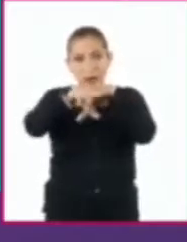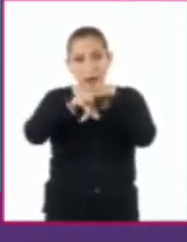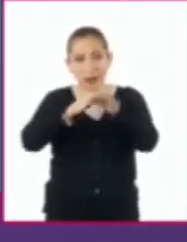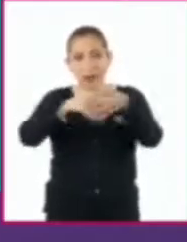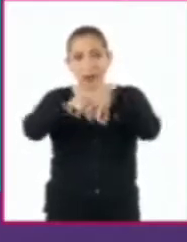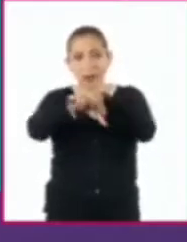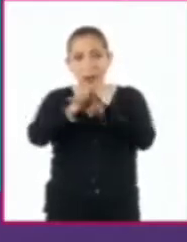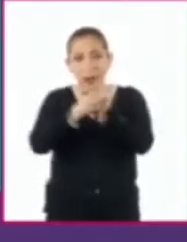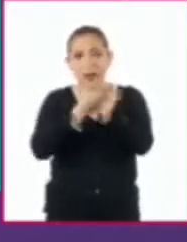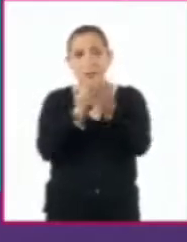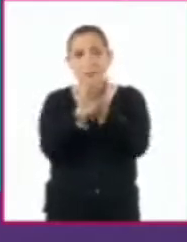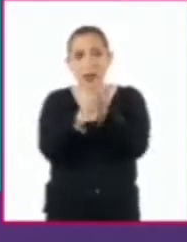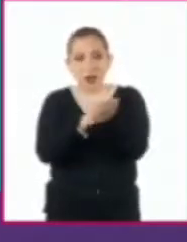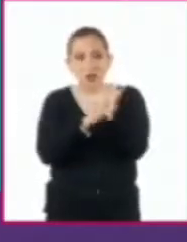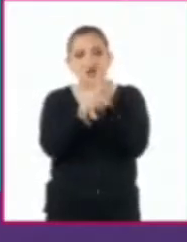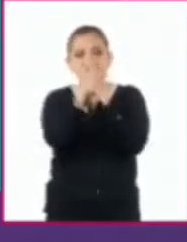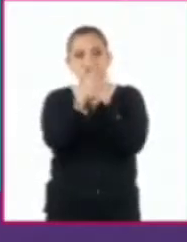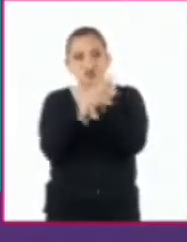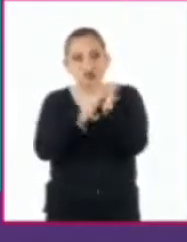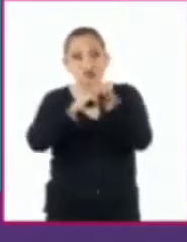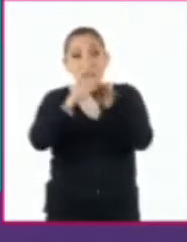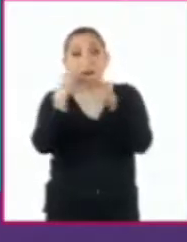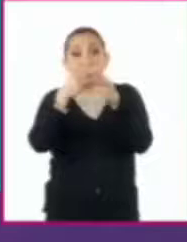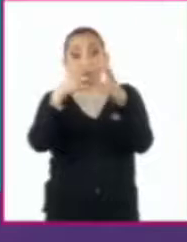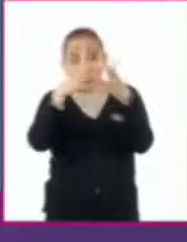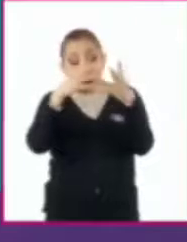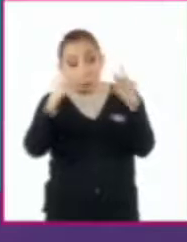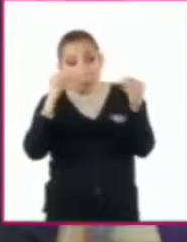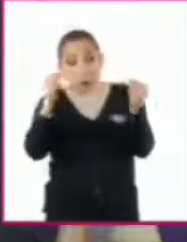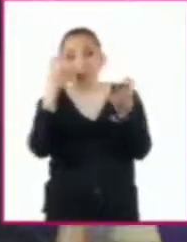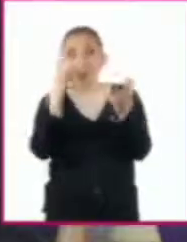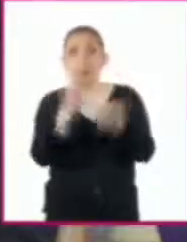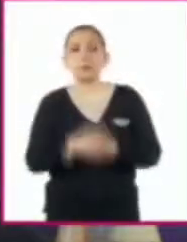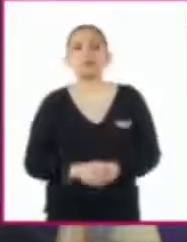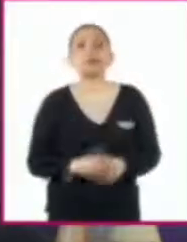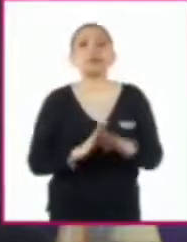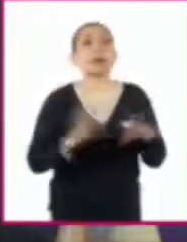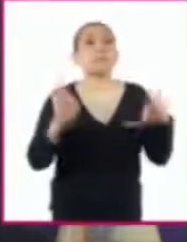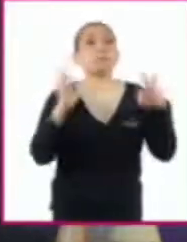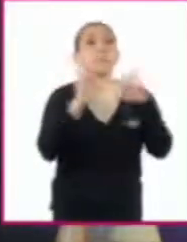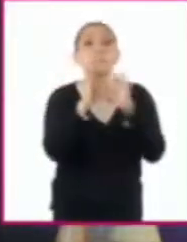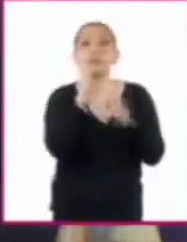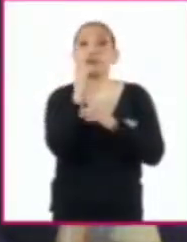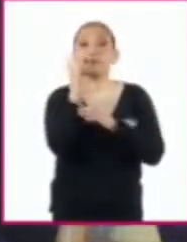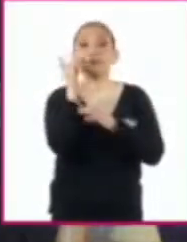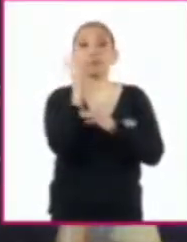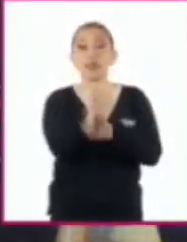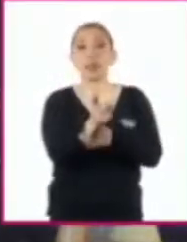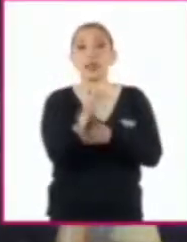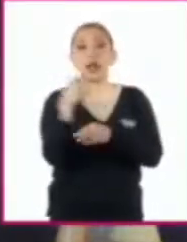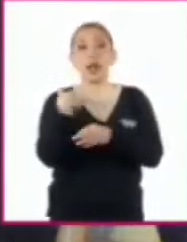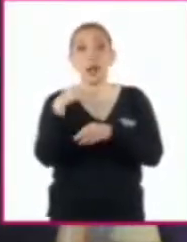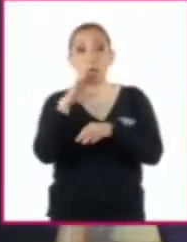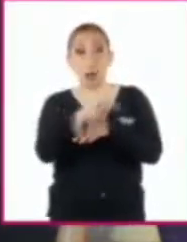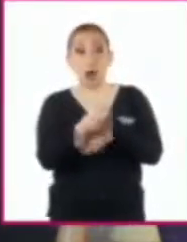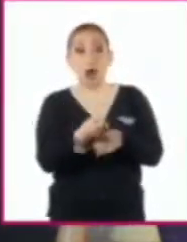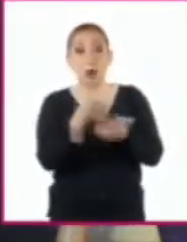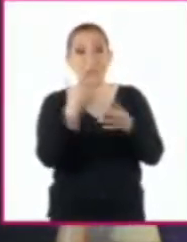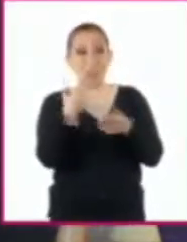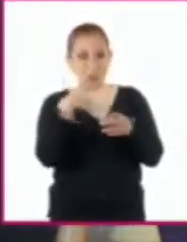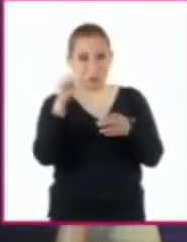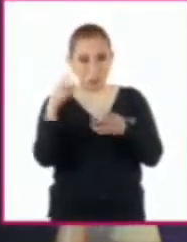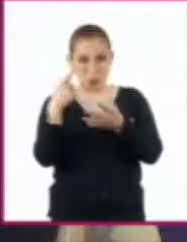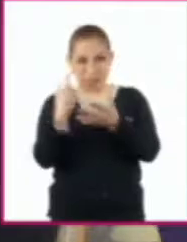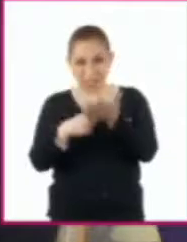de ambas manos. Frote hasta que se seque. Es importante mencionar que alterar las cantidades de